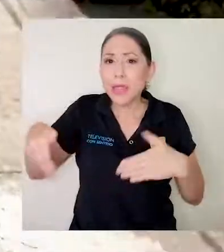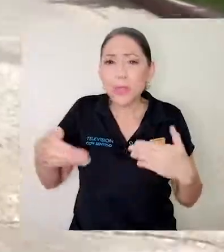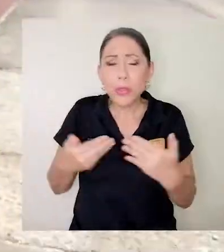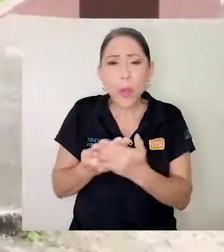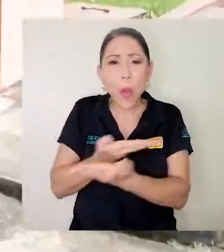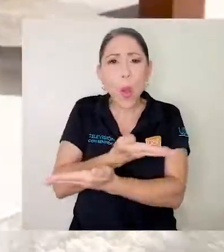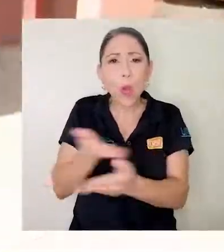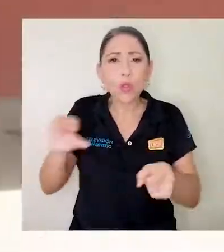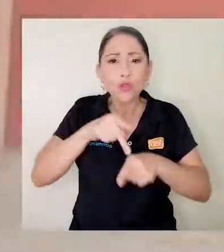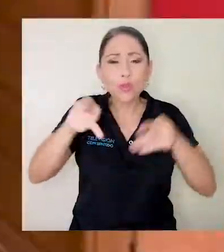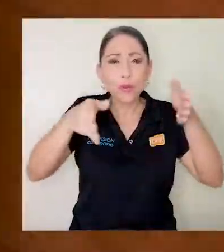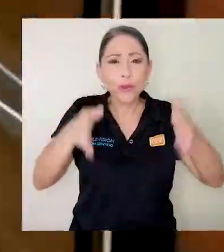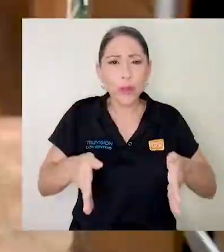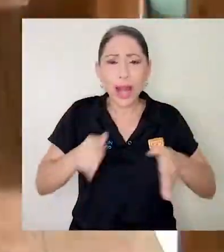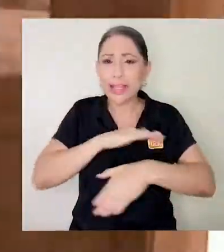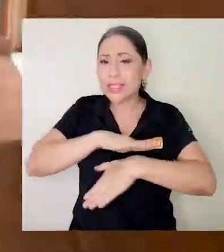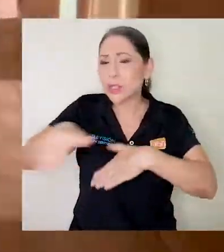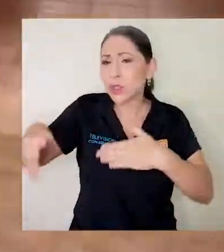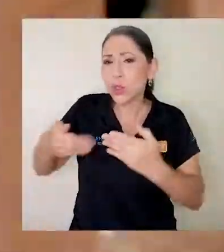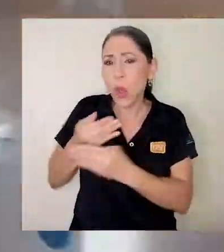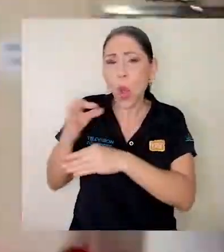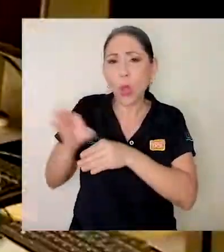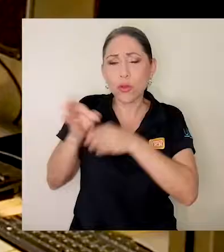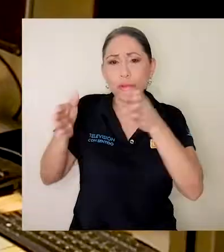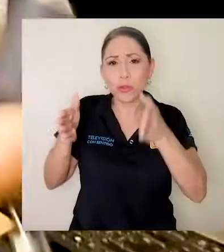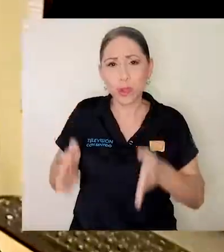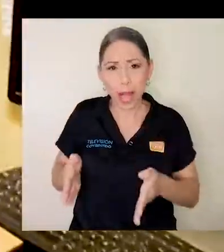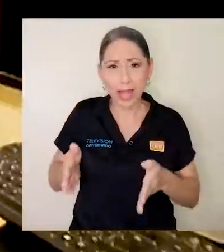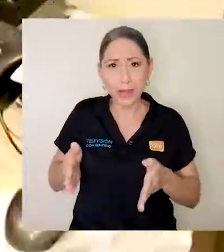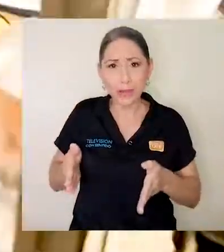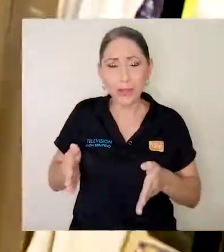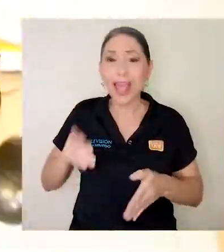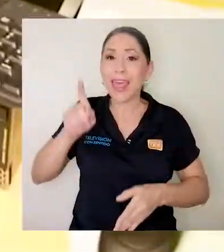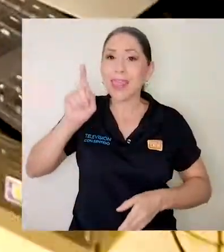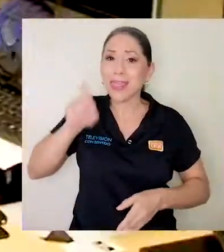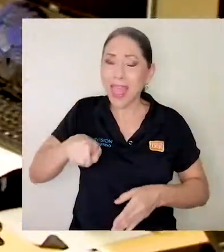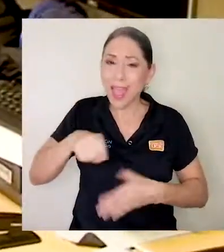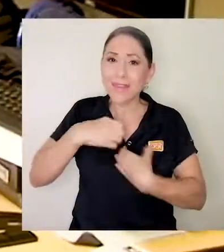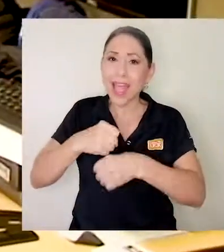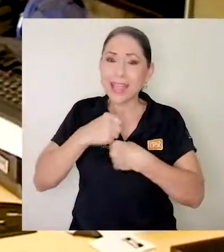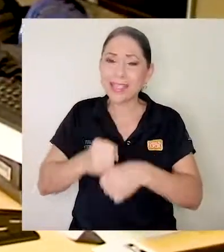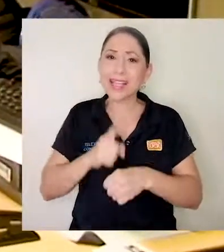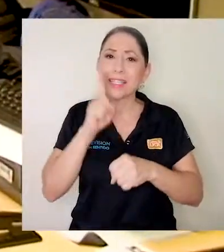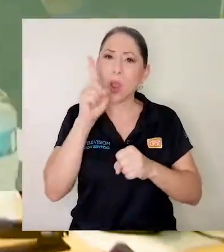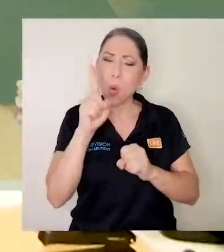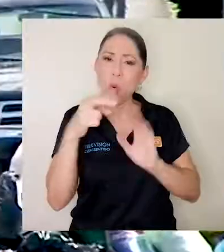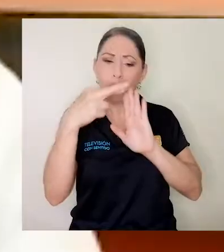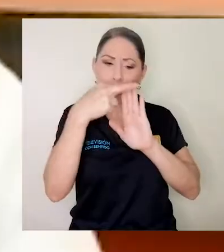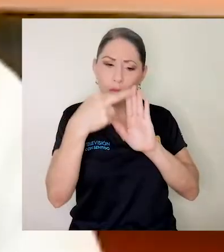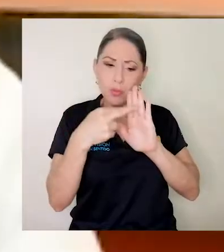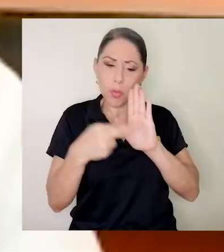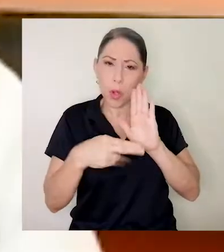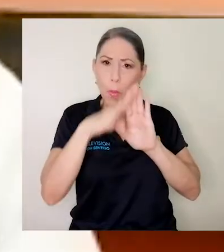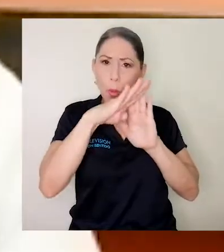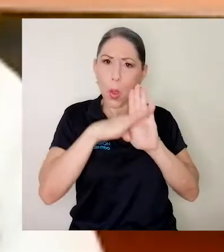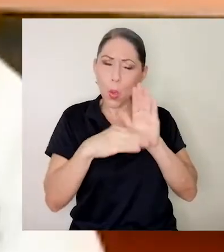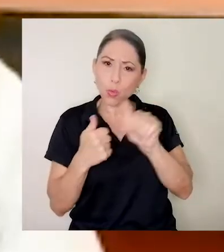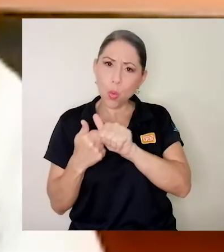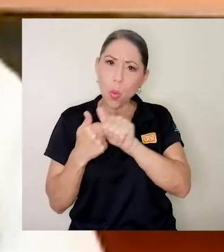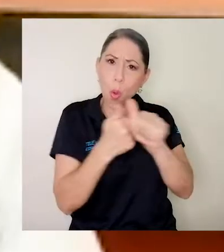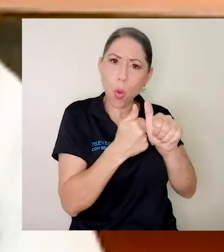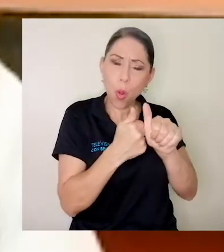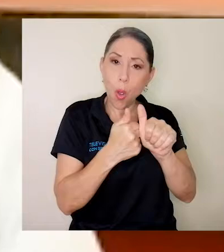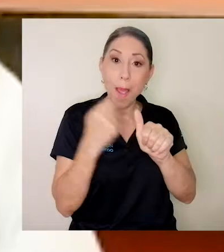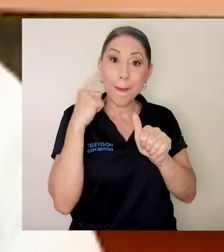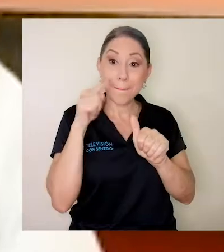aquellos profesionales y para todos aquellos funcionarios, debe desarrollarse un protocolo que le